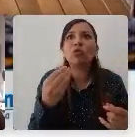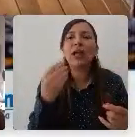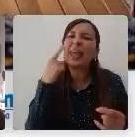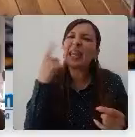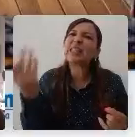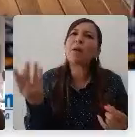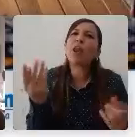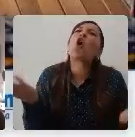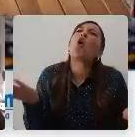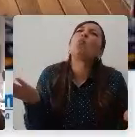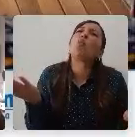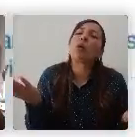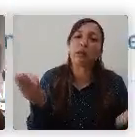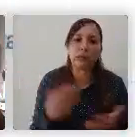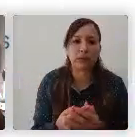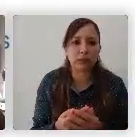actividades